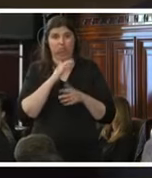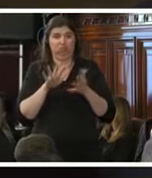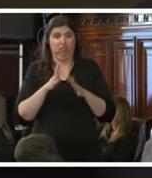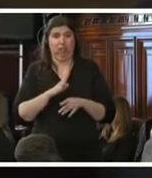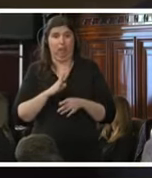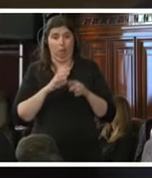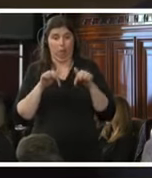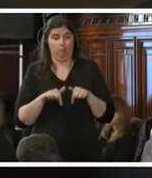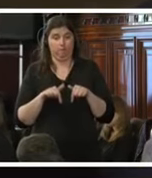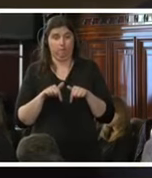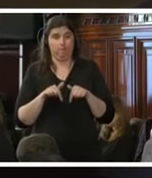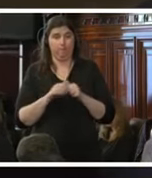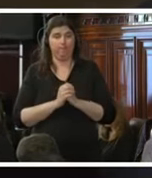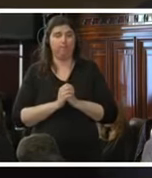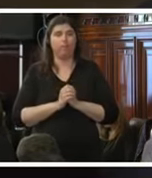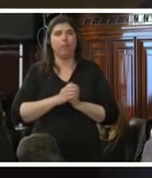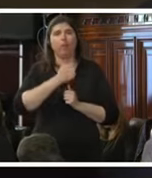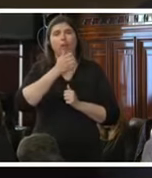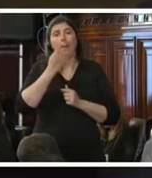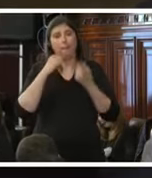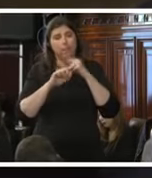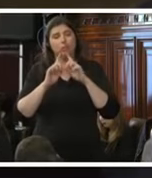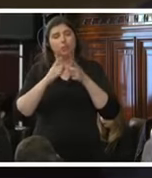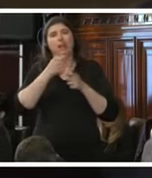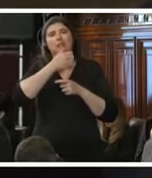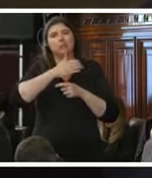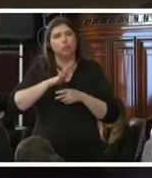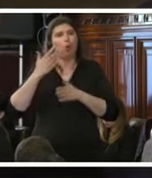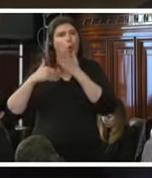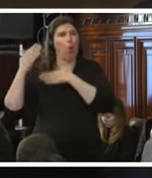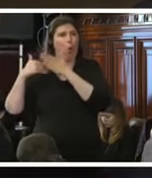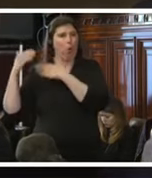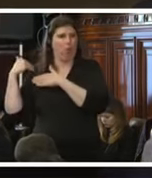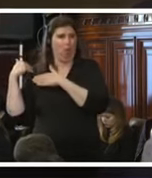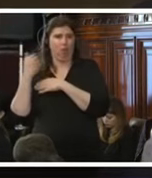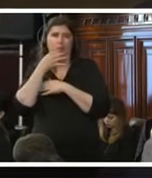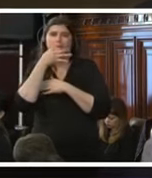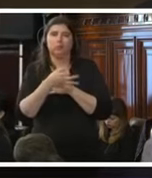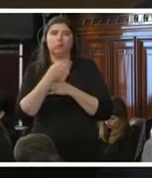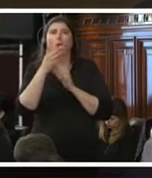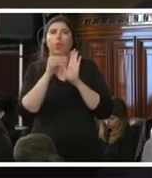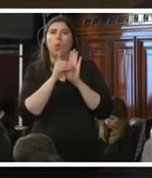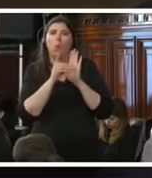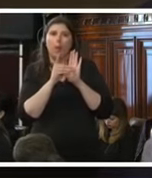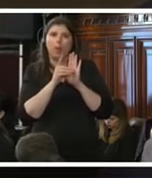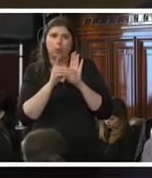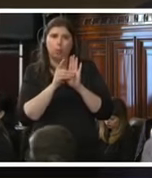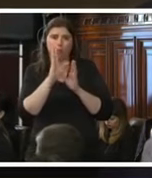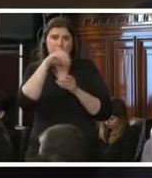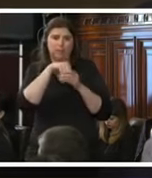En la lógica tradicional histórica, y simplemente mencionando documentos de rango